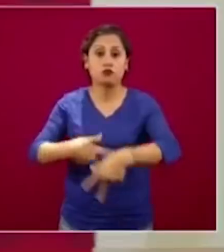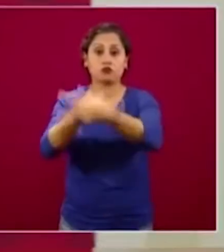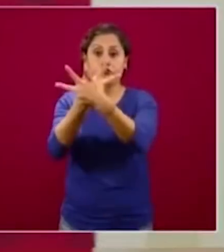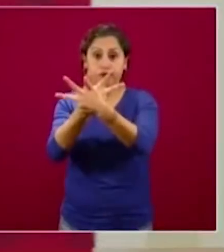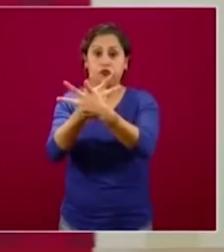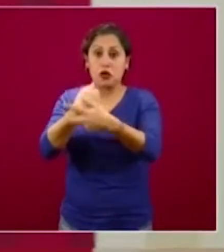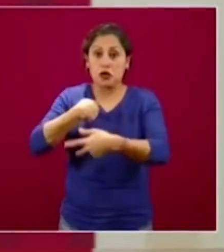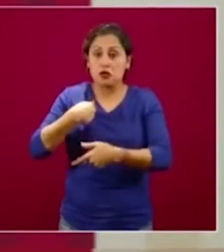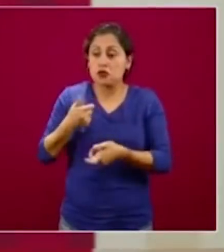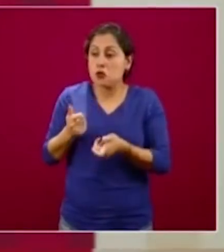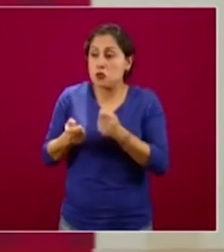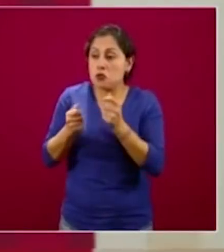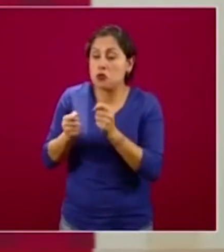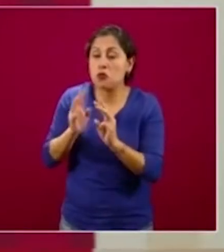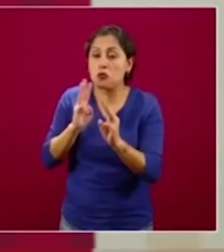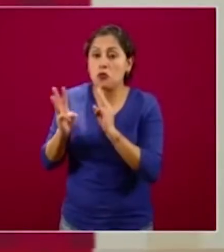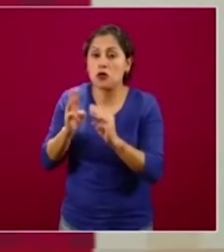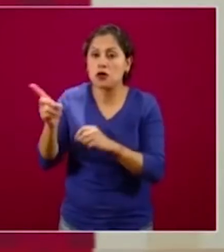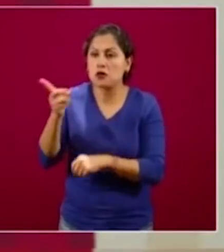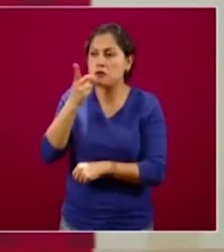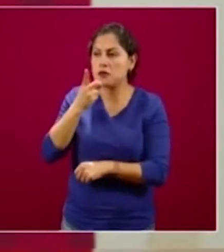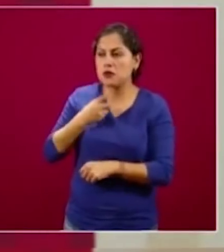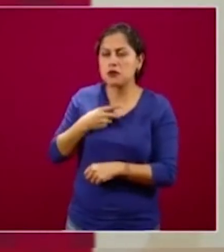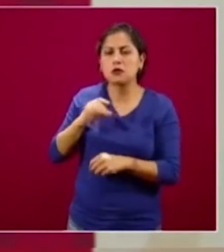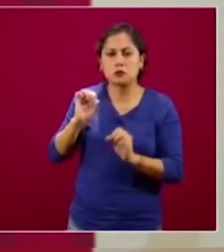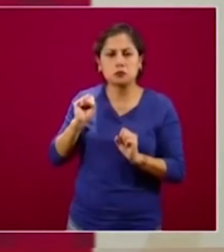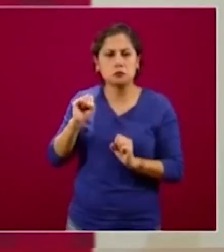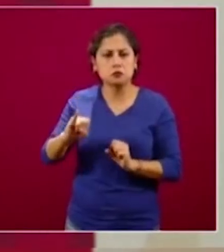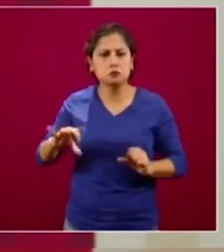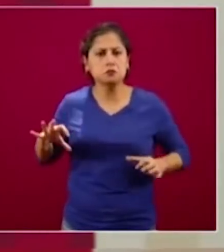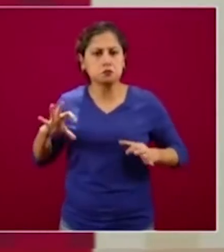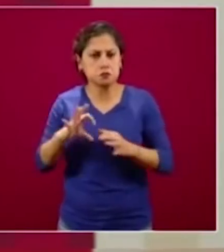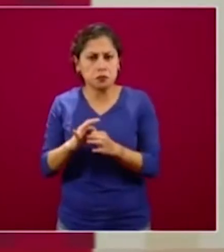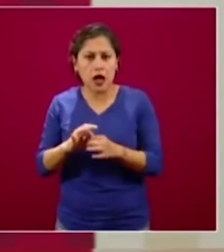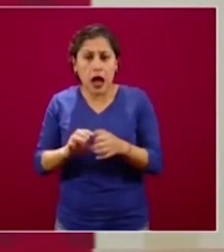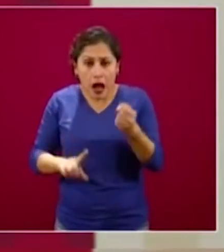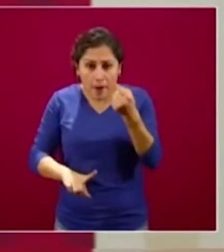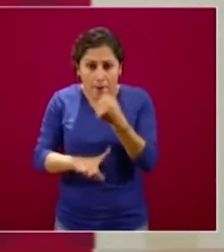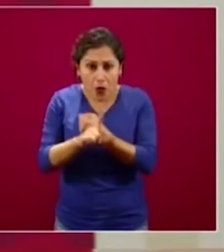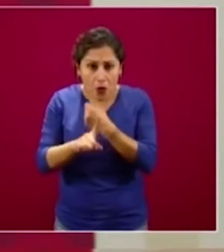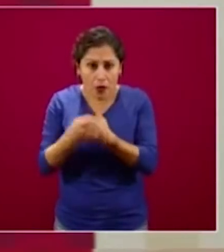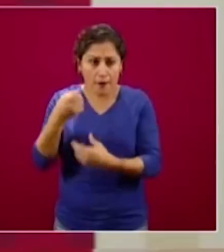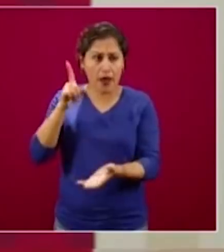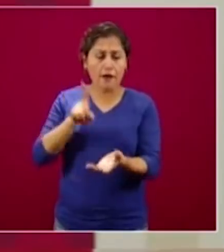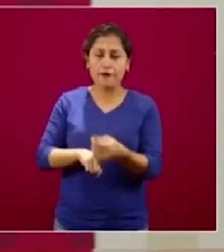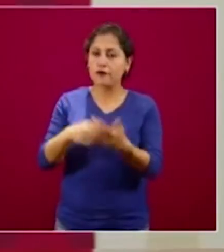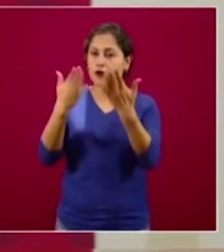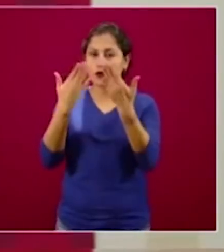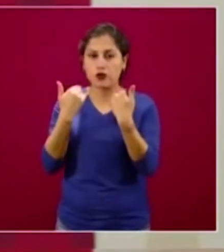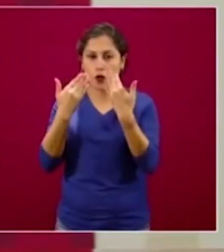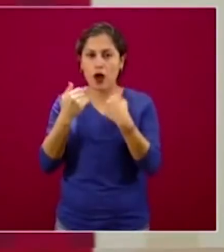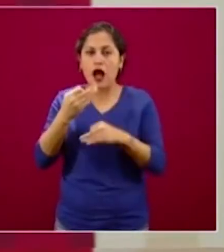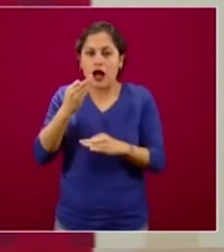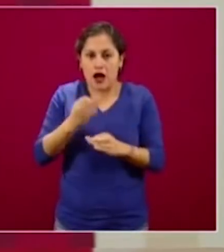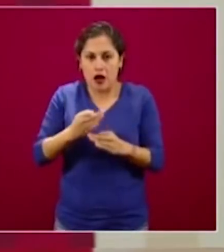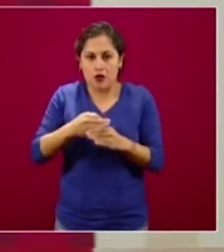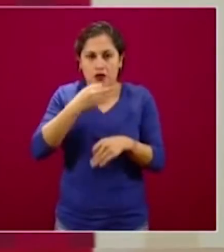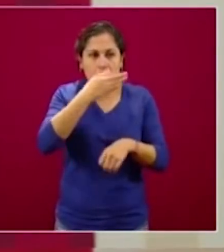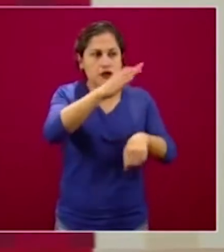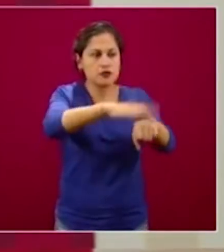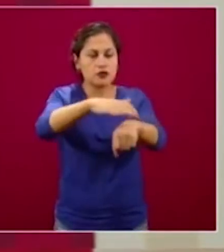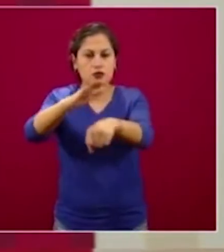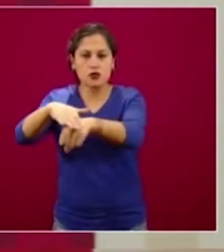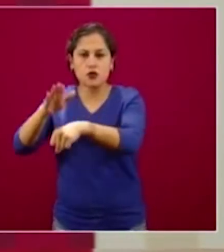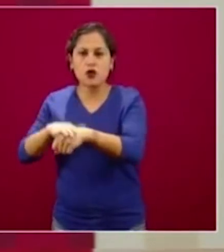contestó, estamos perfectamente alineados. No hay ningún conflicto, la población debe tener tranquilidad. Llamo a la población a respetar